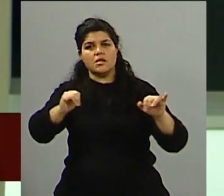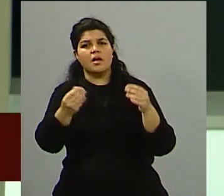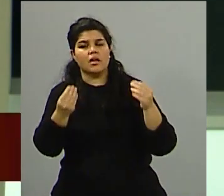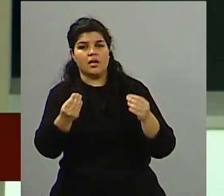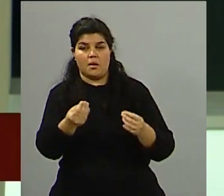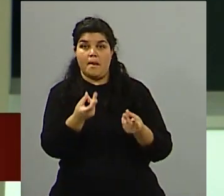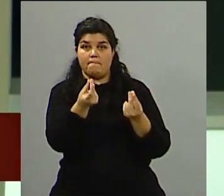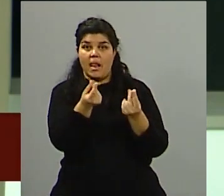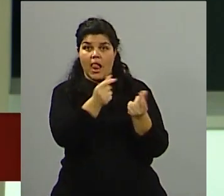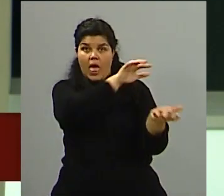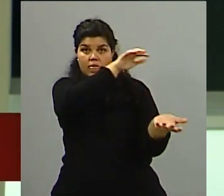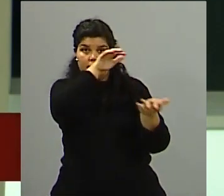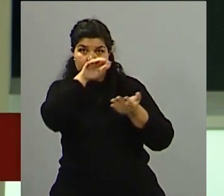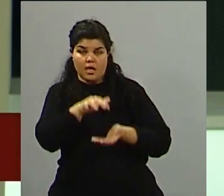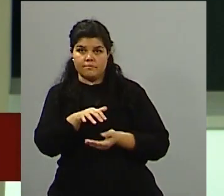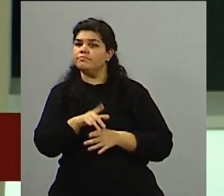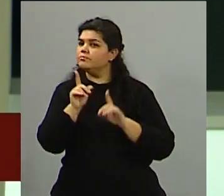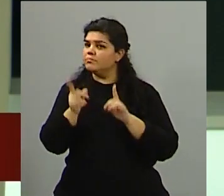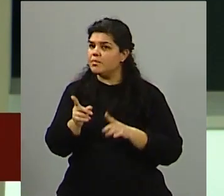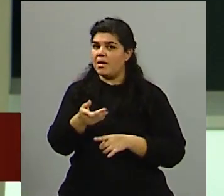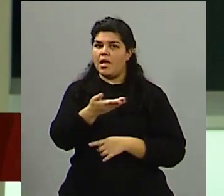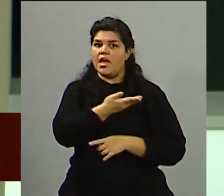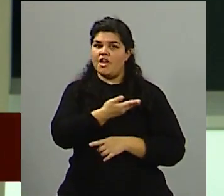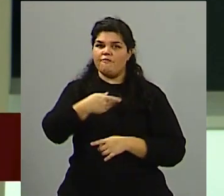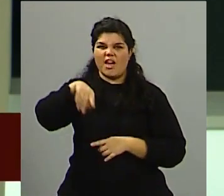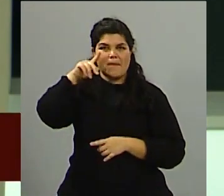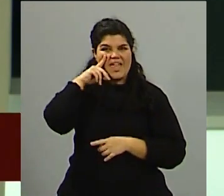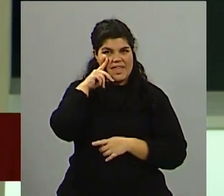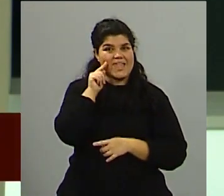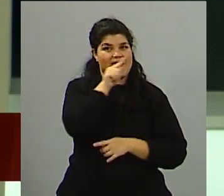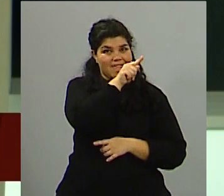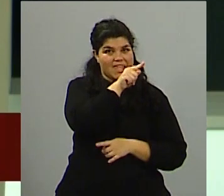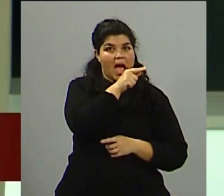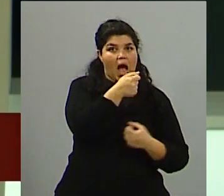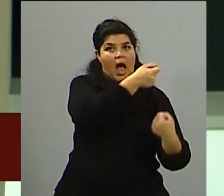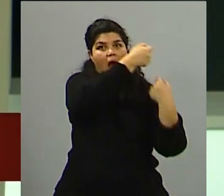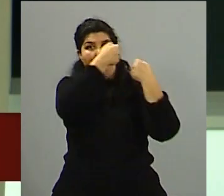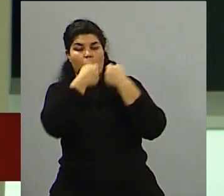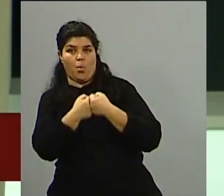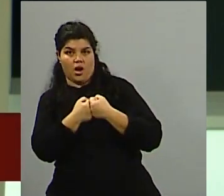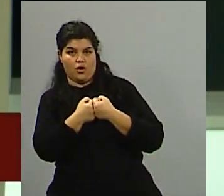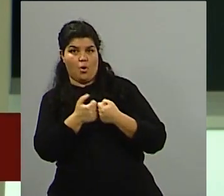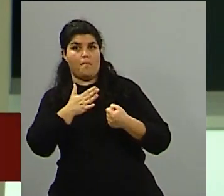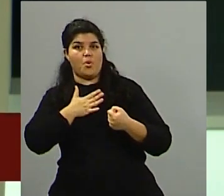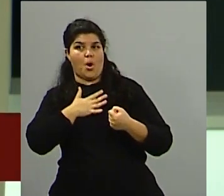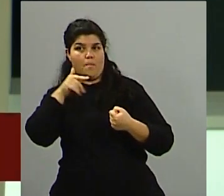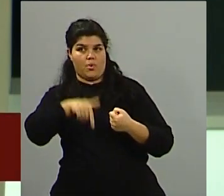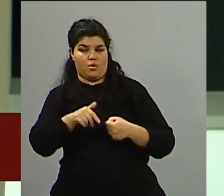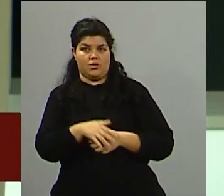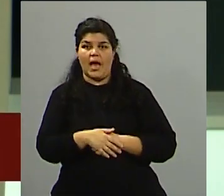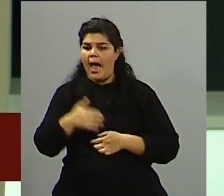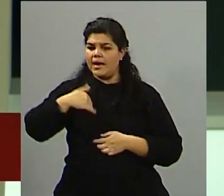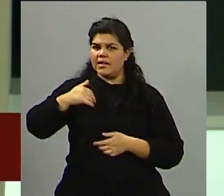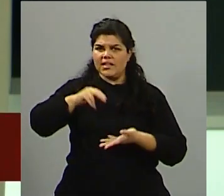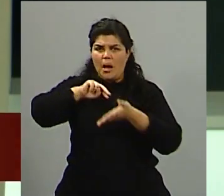aclarar es que el fondo acordó con Argentina y no Argentina acordó con el fondo. Sí. Hoy el problema es más del Fondo Monetario Internacional que el de